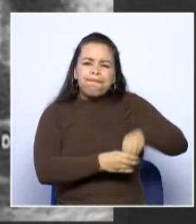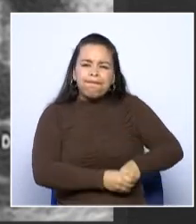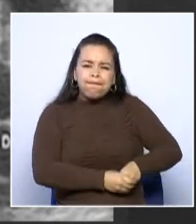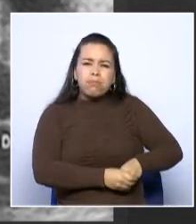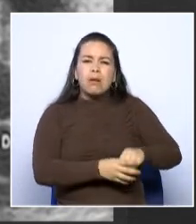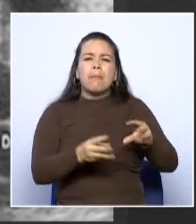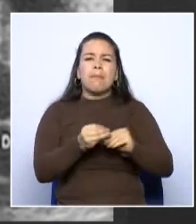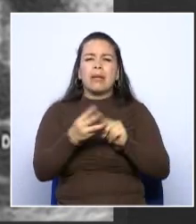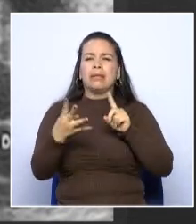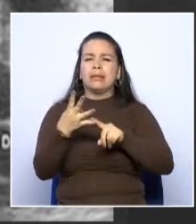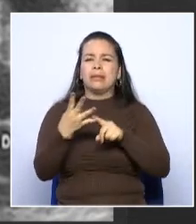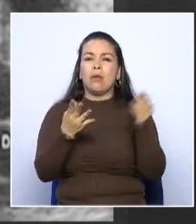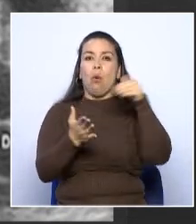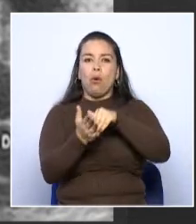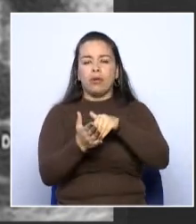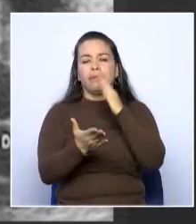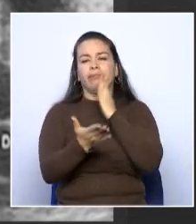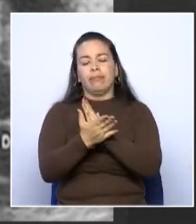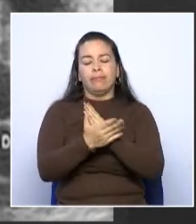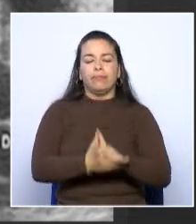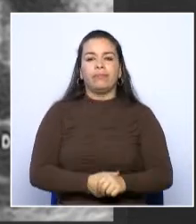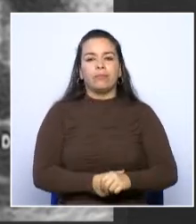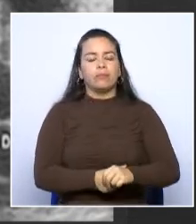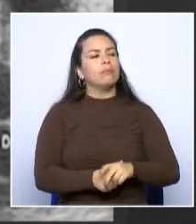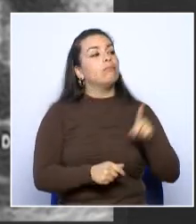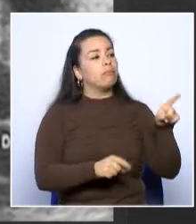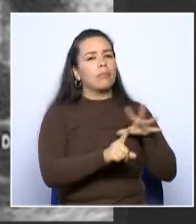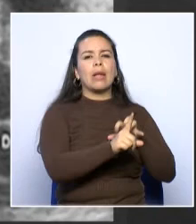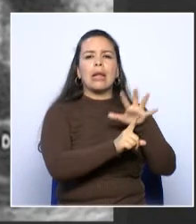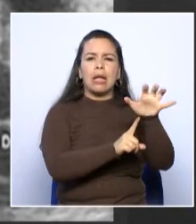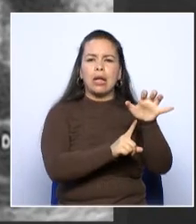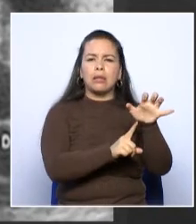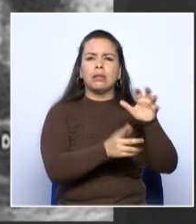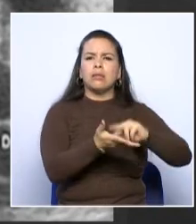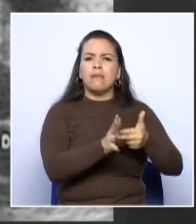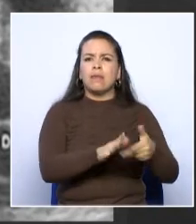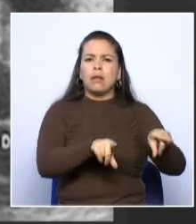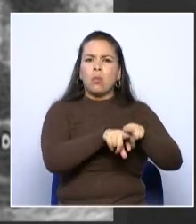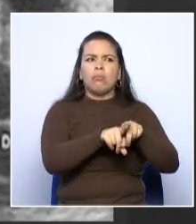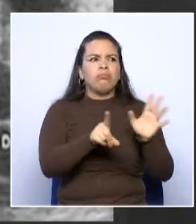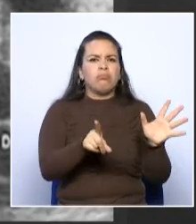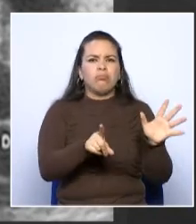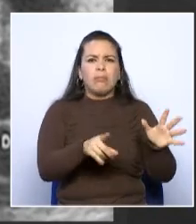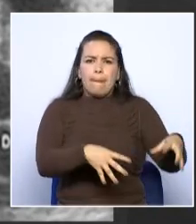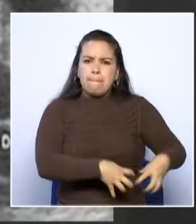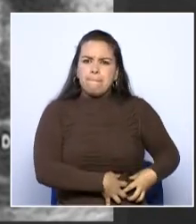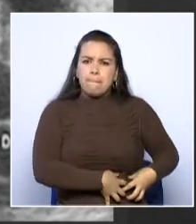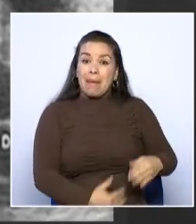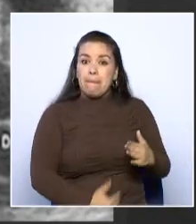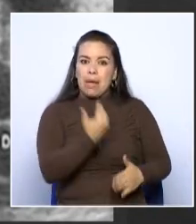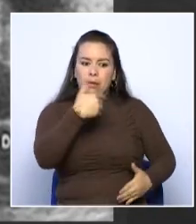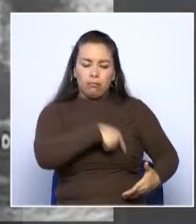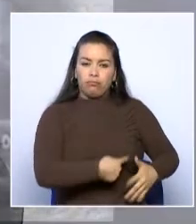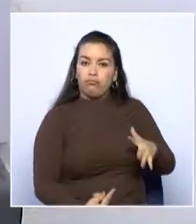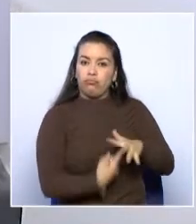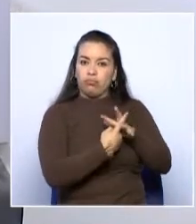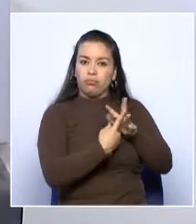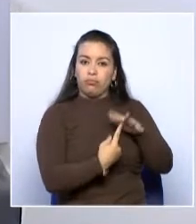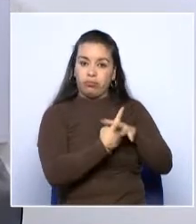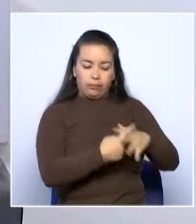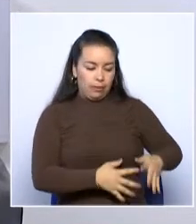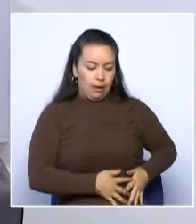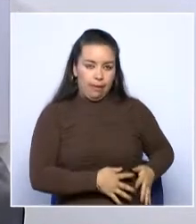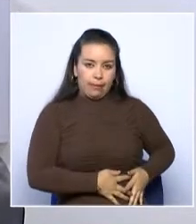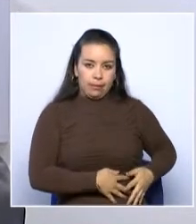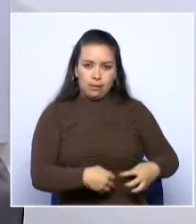enfermedad metastásica. Eso le hace, porque es que el cáncer como que aterriza, muchos cánceres es en el hígado. Exactamente, sí,